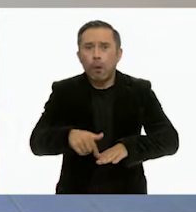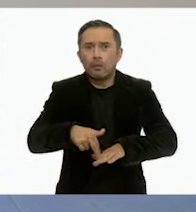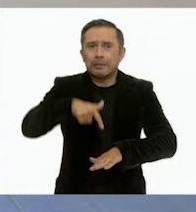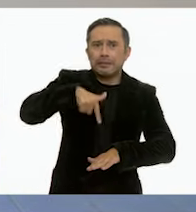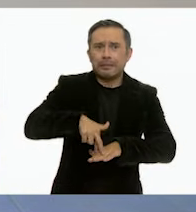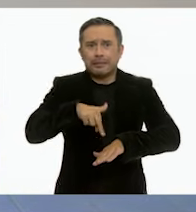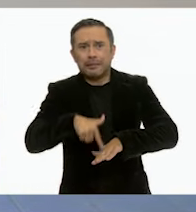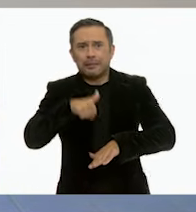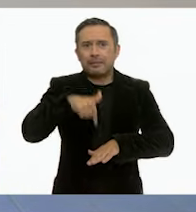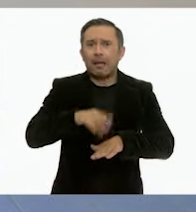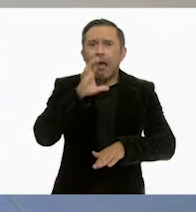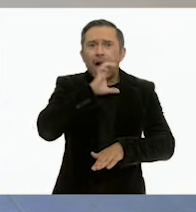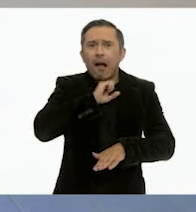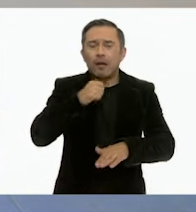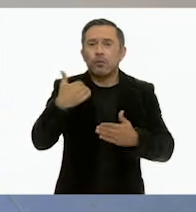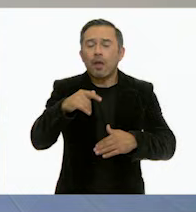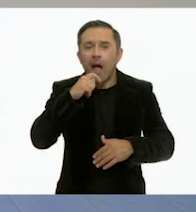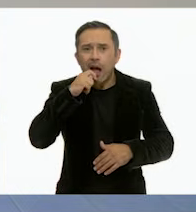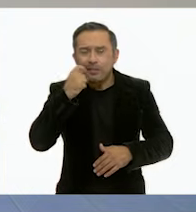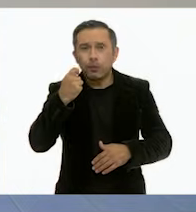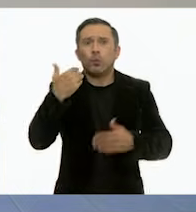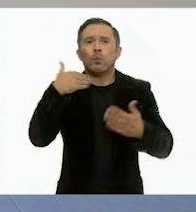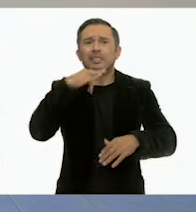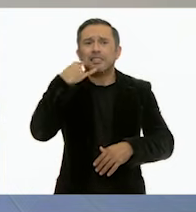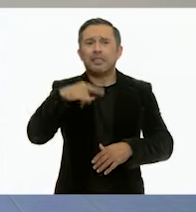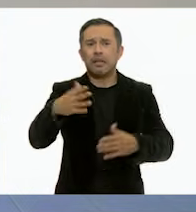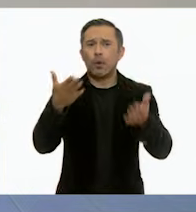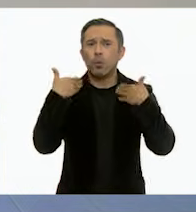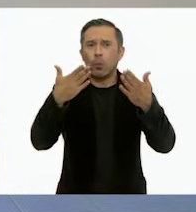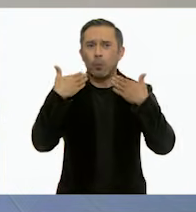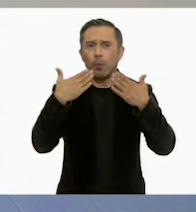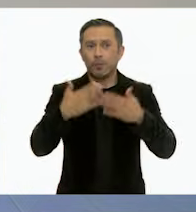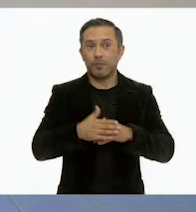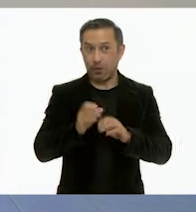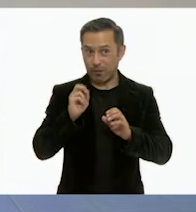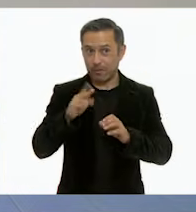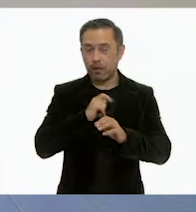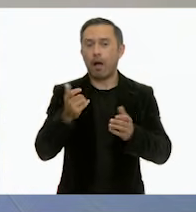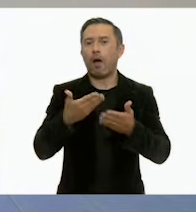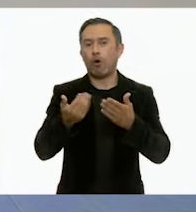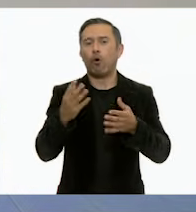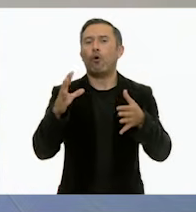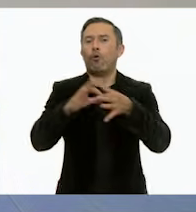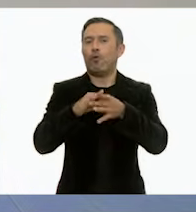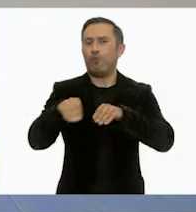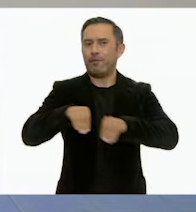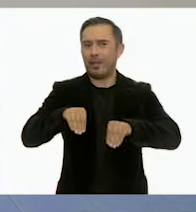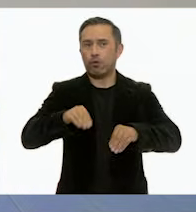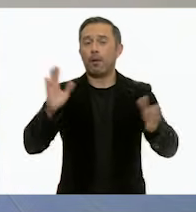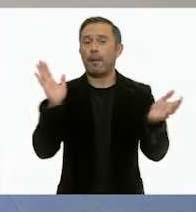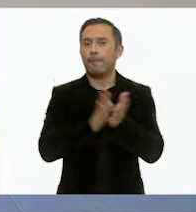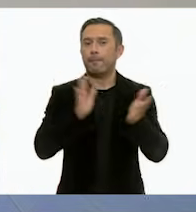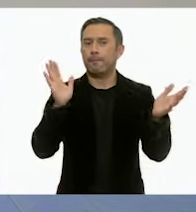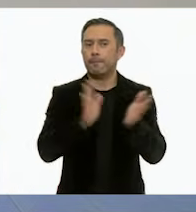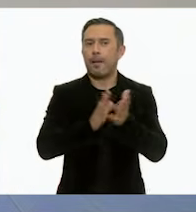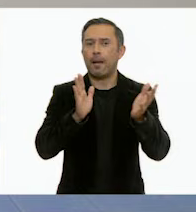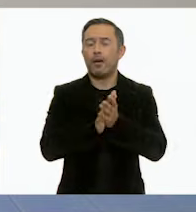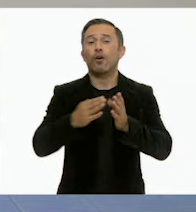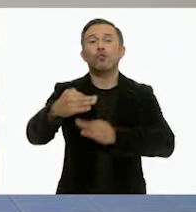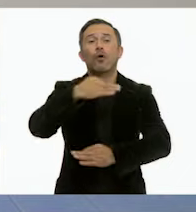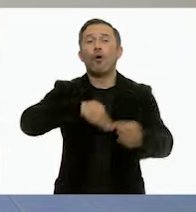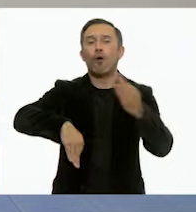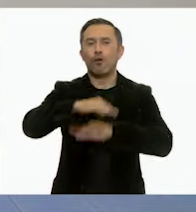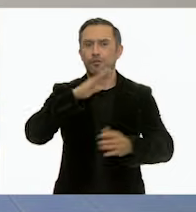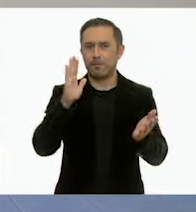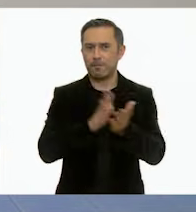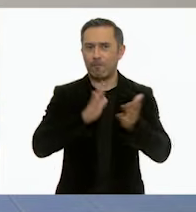chile me picó. Ahora sí, lo acompañamos un movimiento. Aplaudir, aplaudir, todo mundo aplaudir.